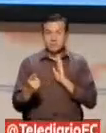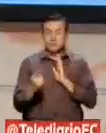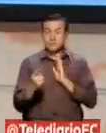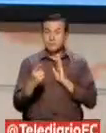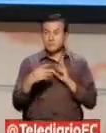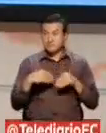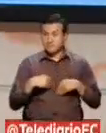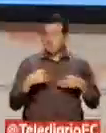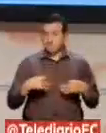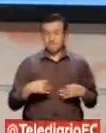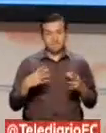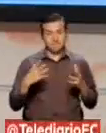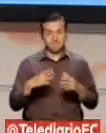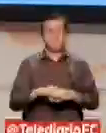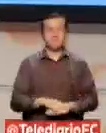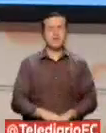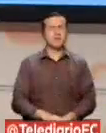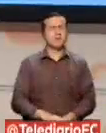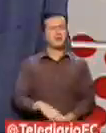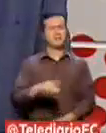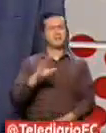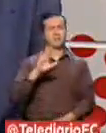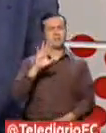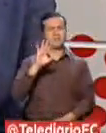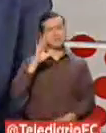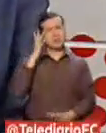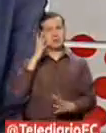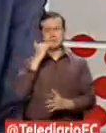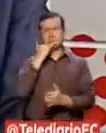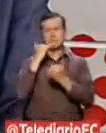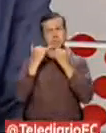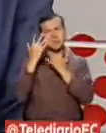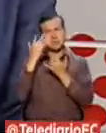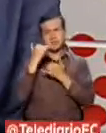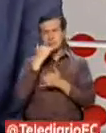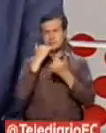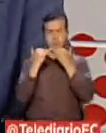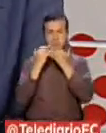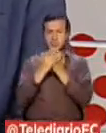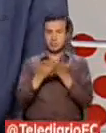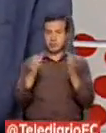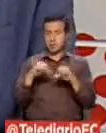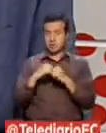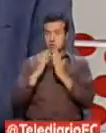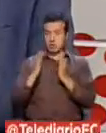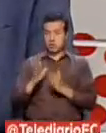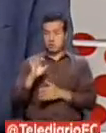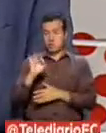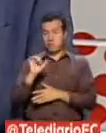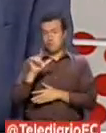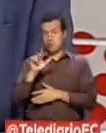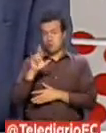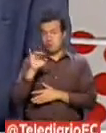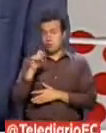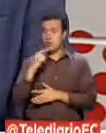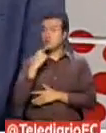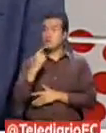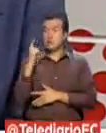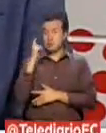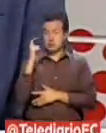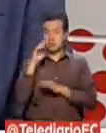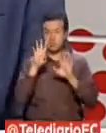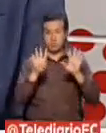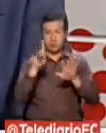nulos. Pero si no entiendo mal, por favor, corrígeme, claro que si sí. Es así. El asambleísta Flores adujo que se